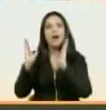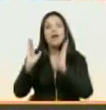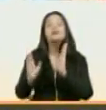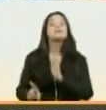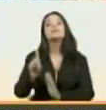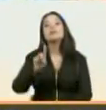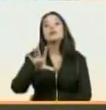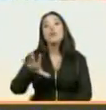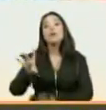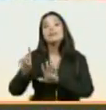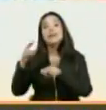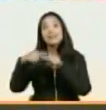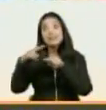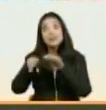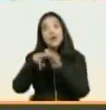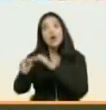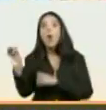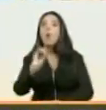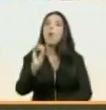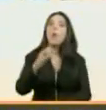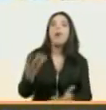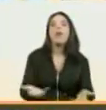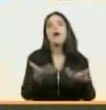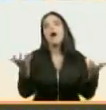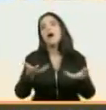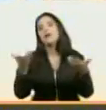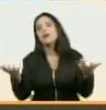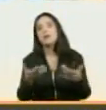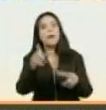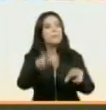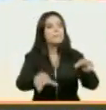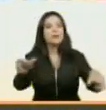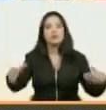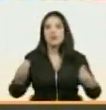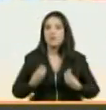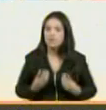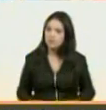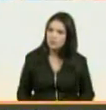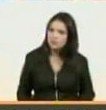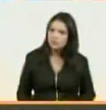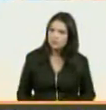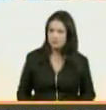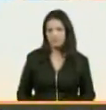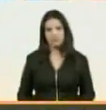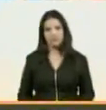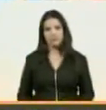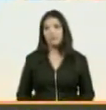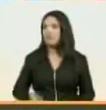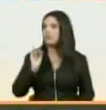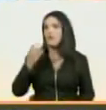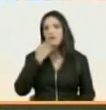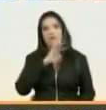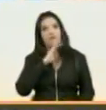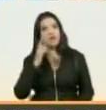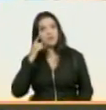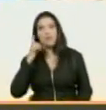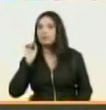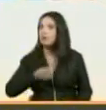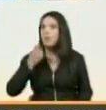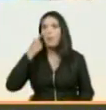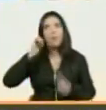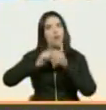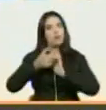156 niños adentro, o a la quema de seres humanos vivos, no debe estar en sus cabales, debe tener un problema mental. Que